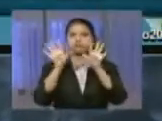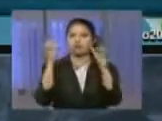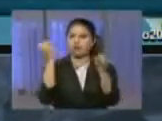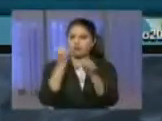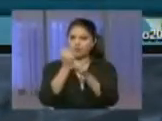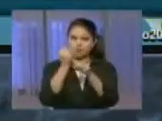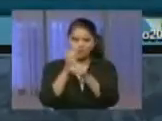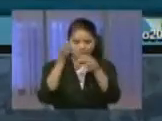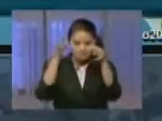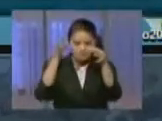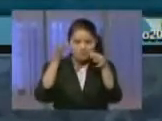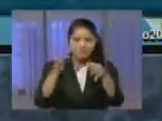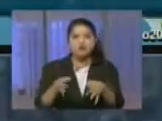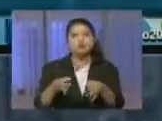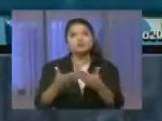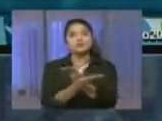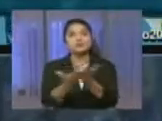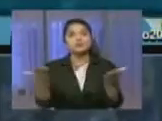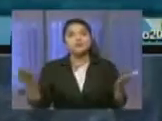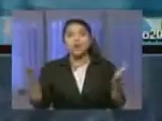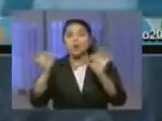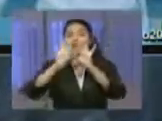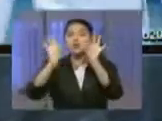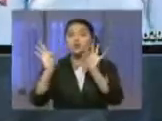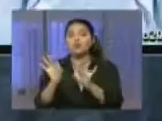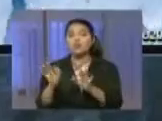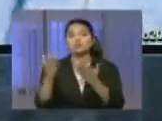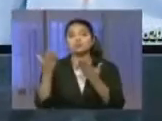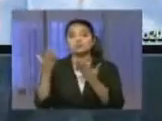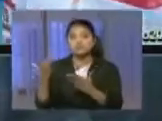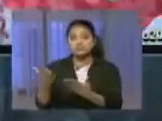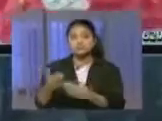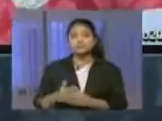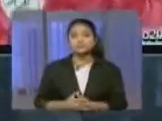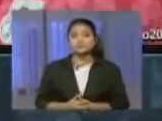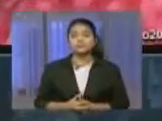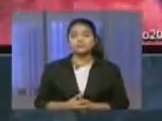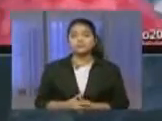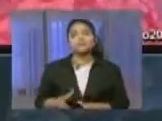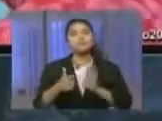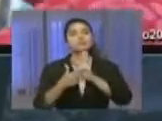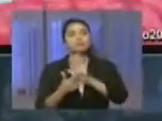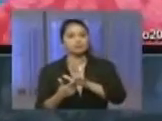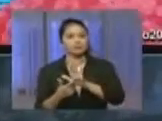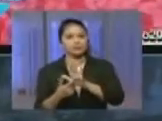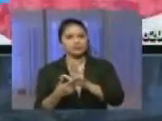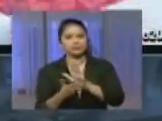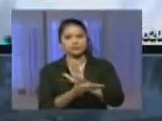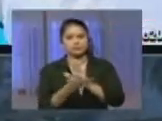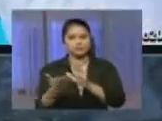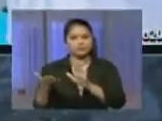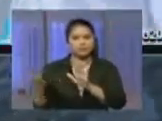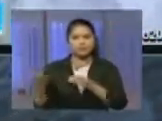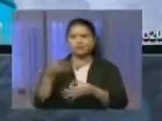eficiencia generando un modelo o además presentando un modelo